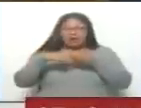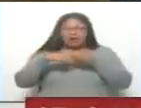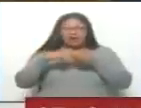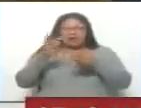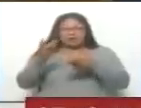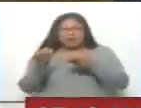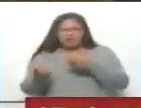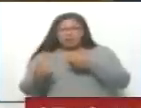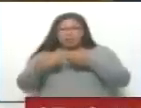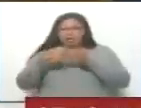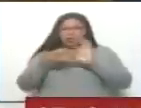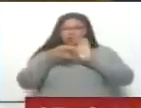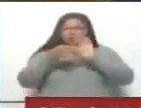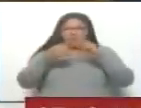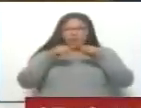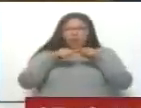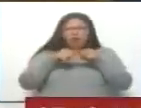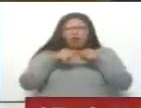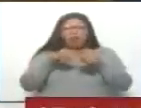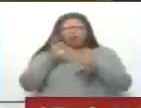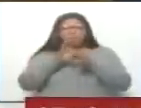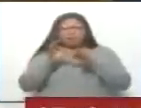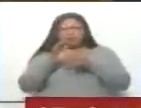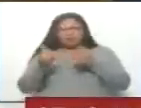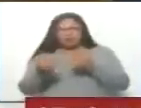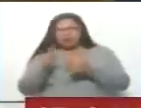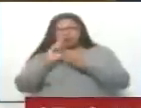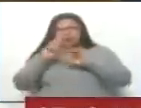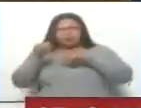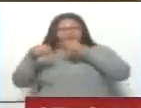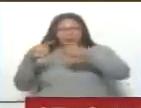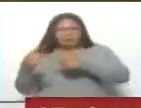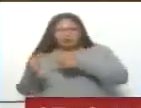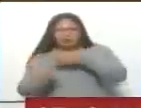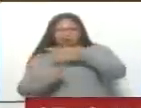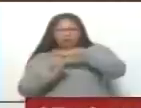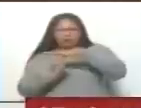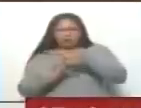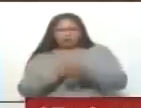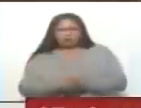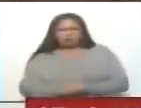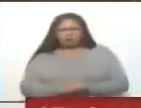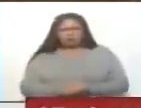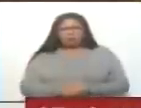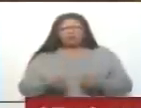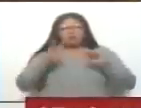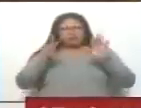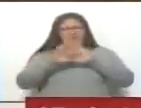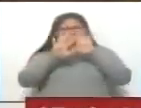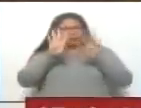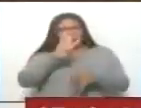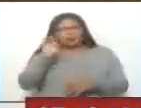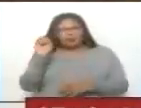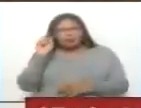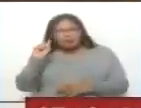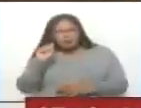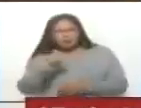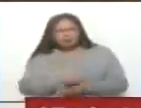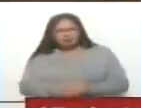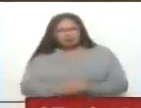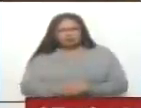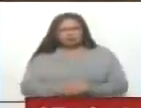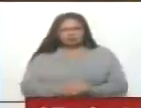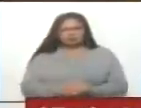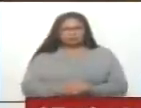tasa referencial de la divisa norteamericana. Eso nos lo va a responder luego de la pausa, 7 de la mañana, 40 minutos,